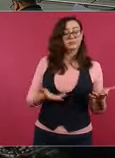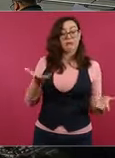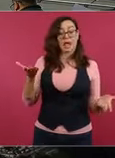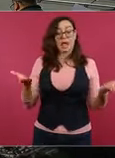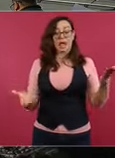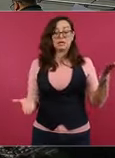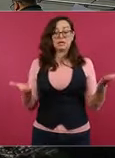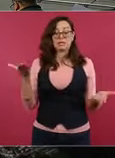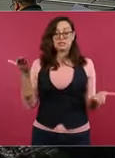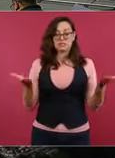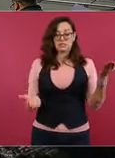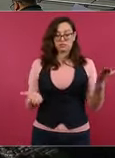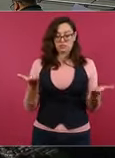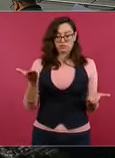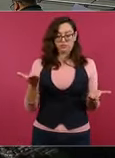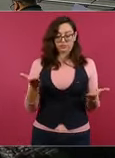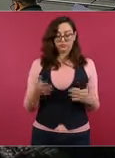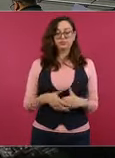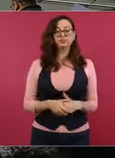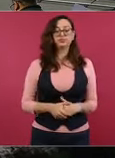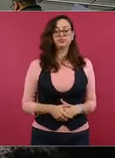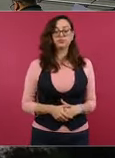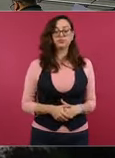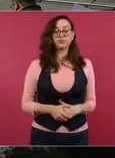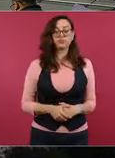A Porfirio Díaz